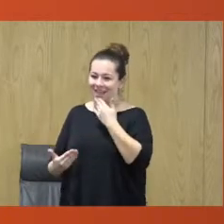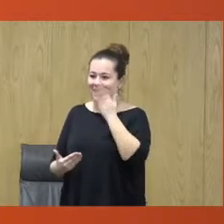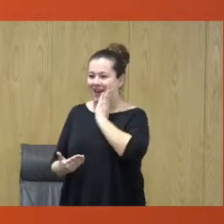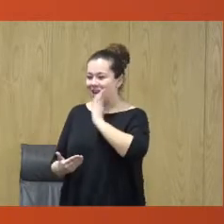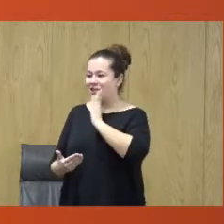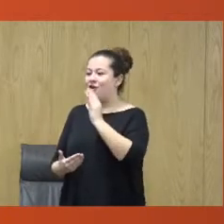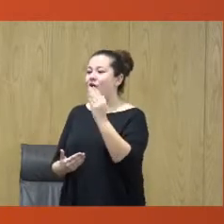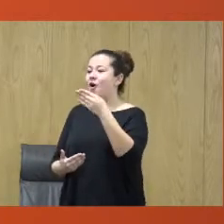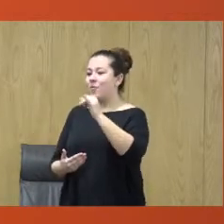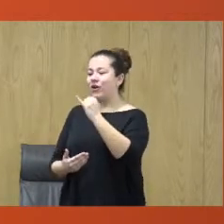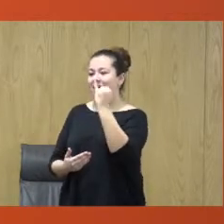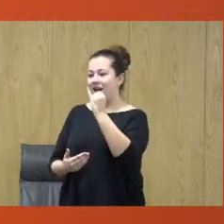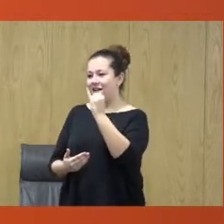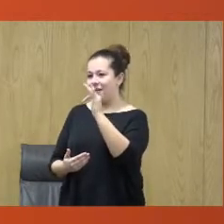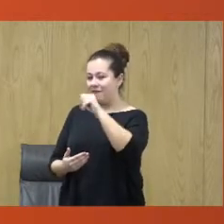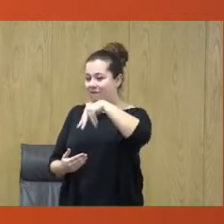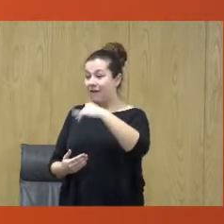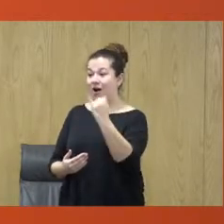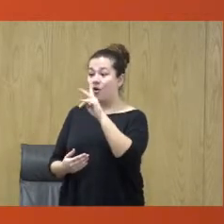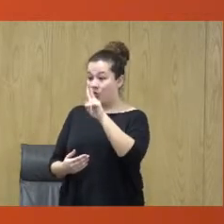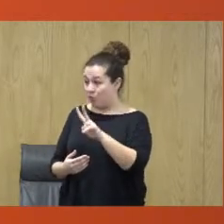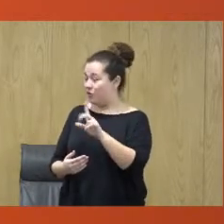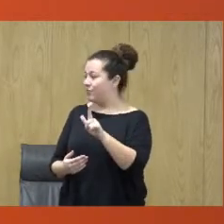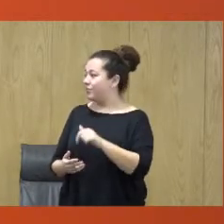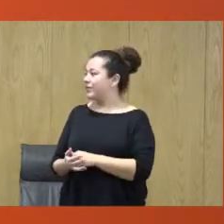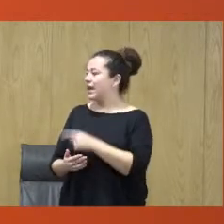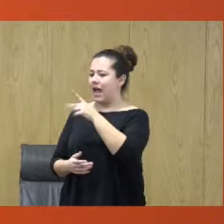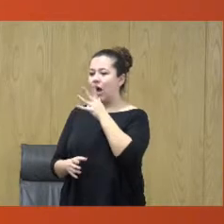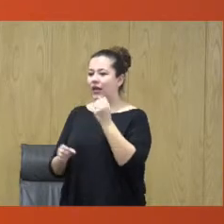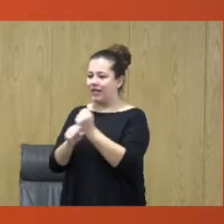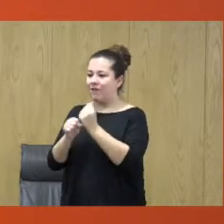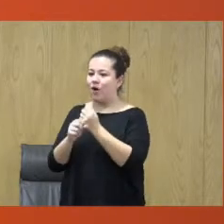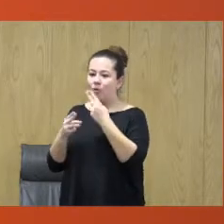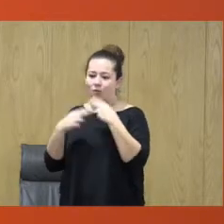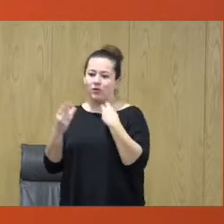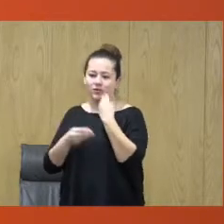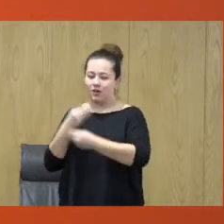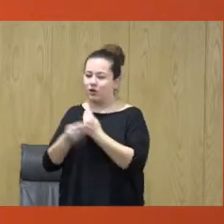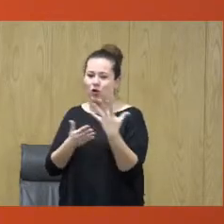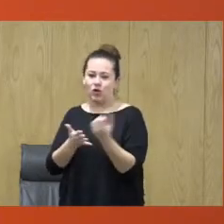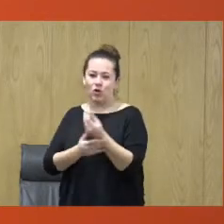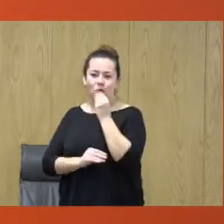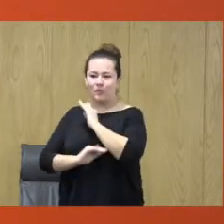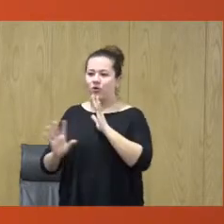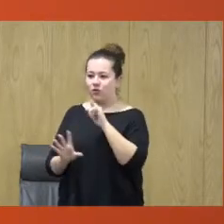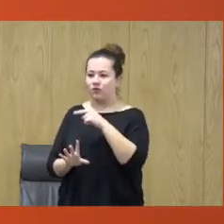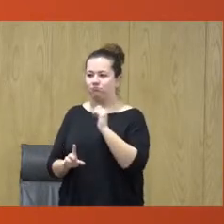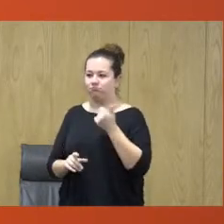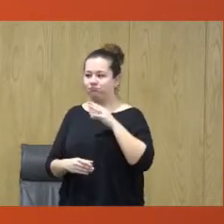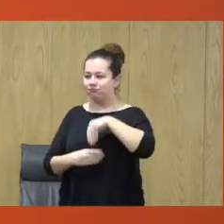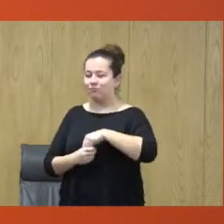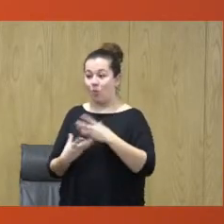gobierno es persona con discapacidad y está poniendo allí en su labor pública ahora pues todo lo mejor que atesora, que es mucho.